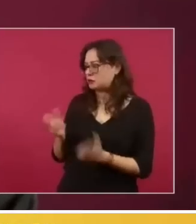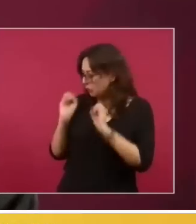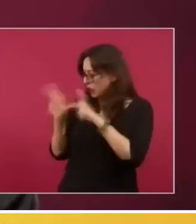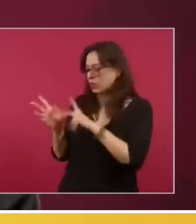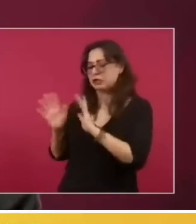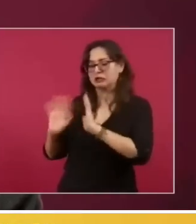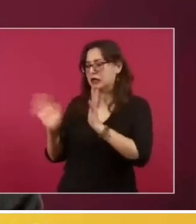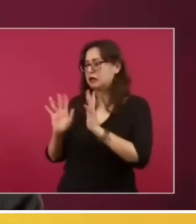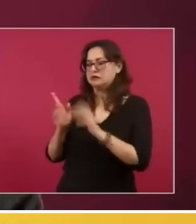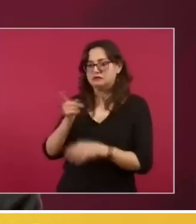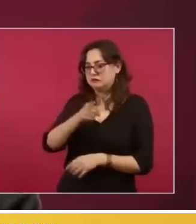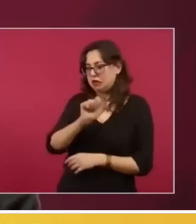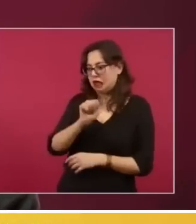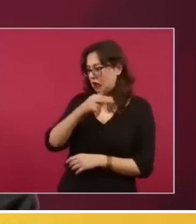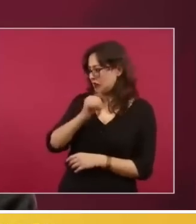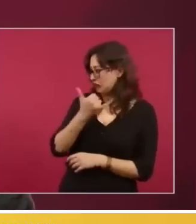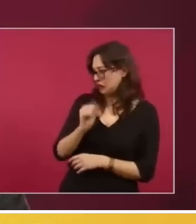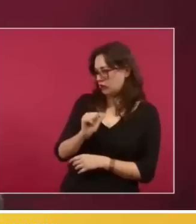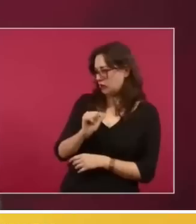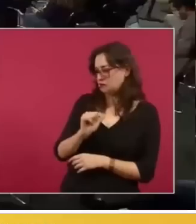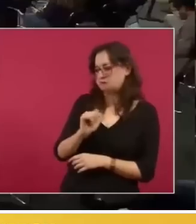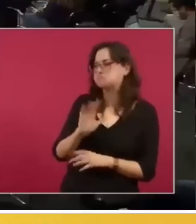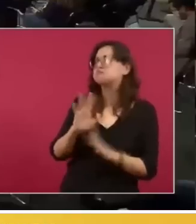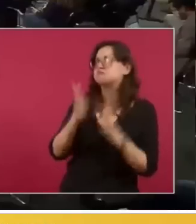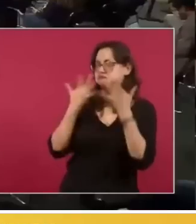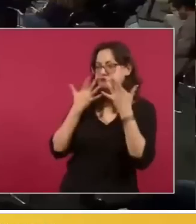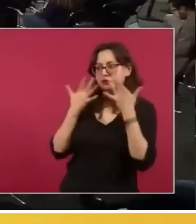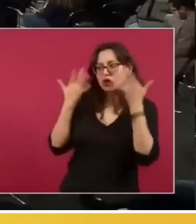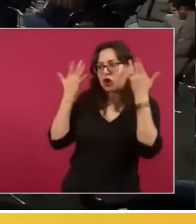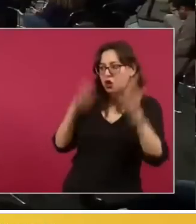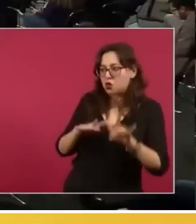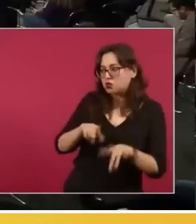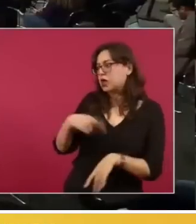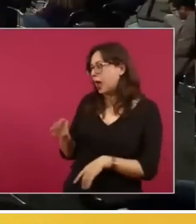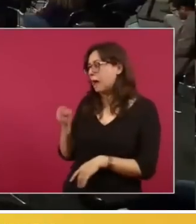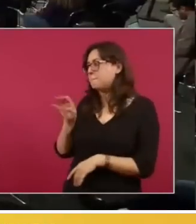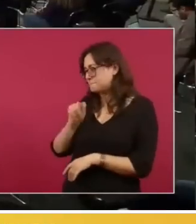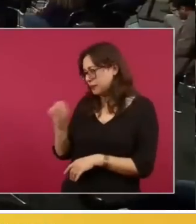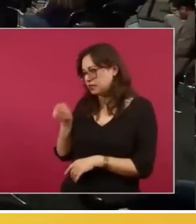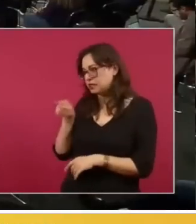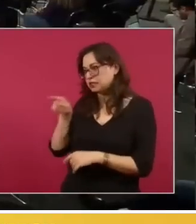y nosotros nos encargamos de bajar a Anaya.